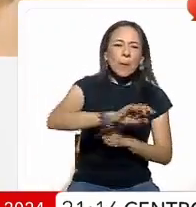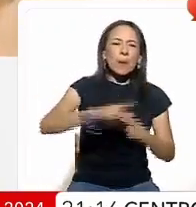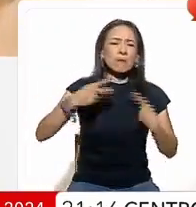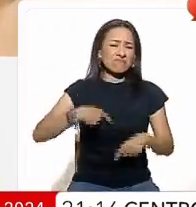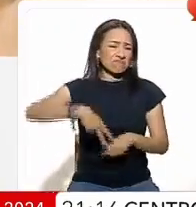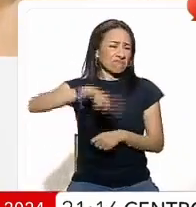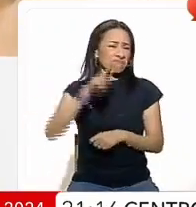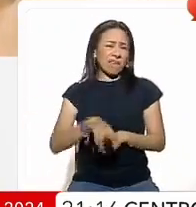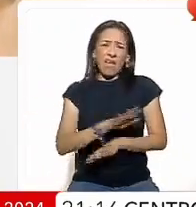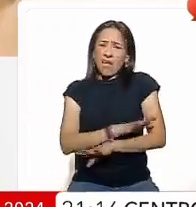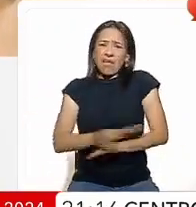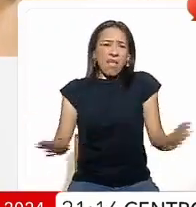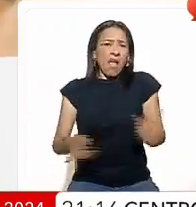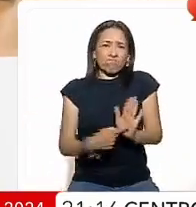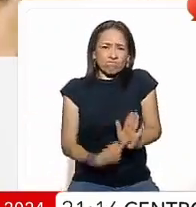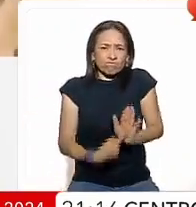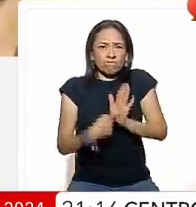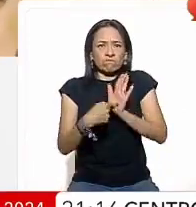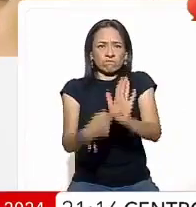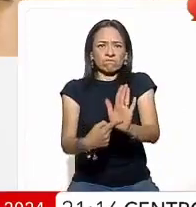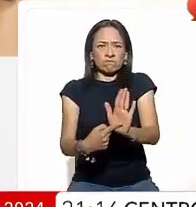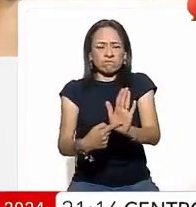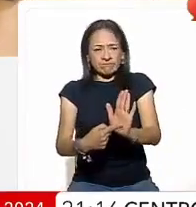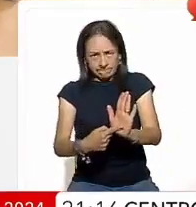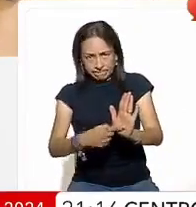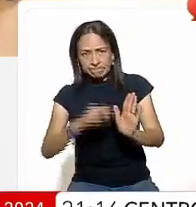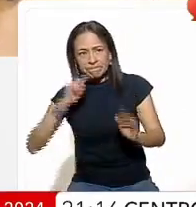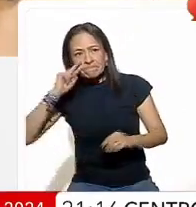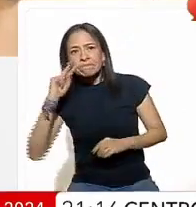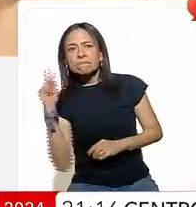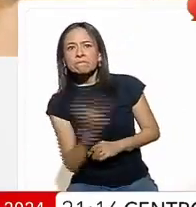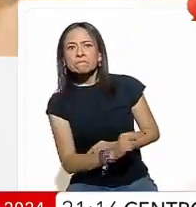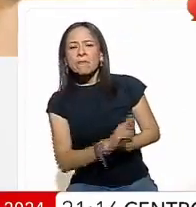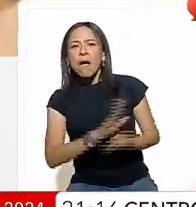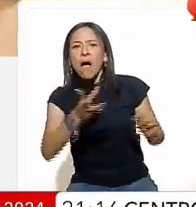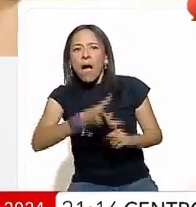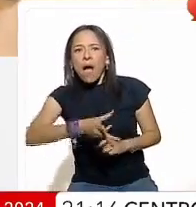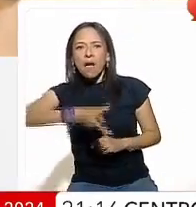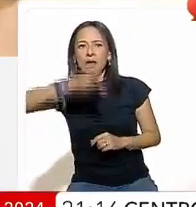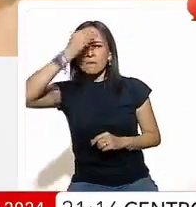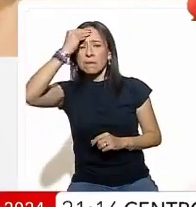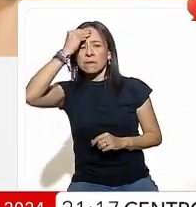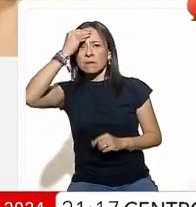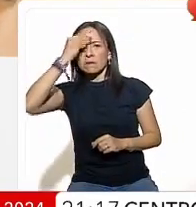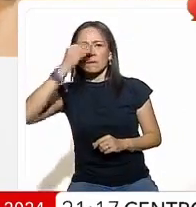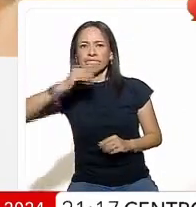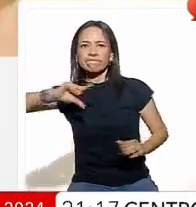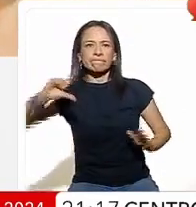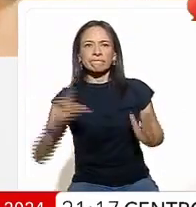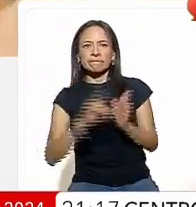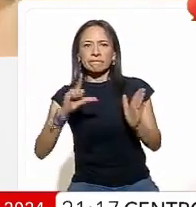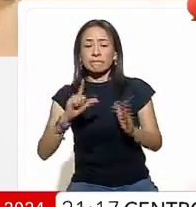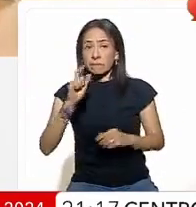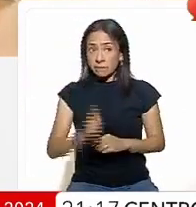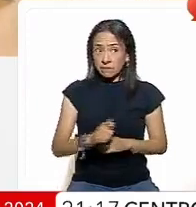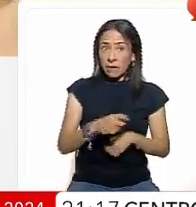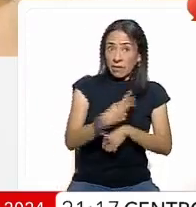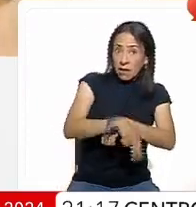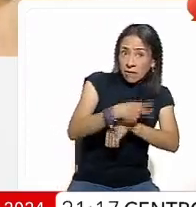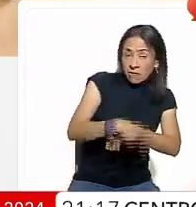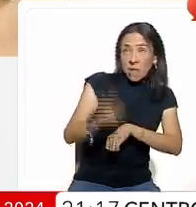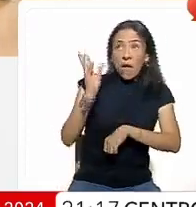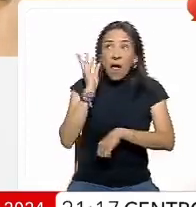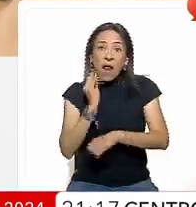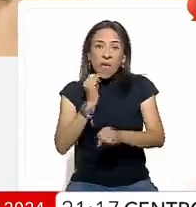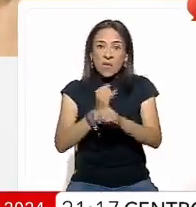través de medios que manipulan quienes tienen la información.